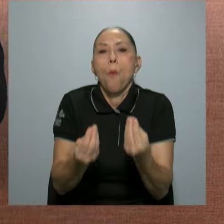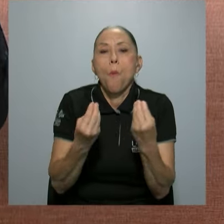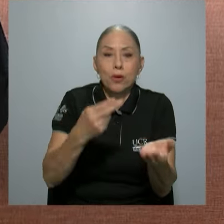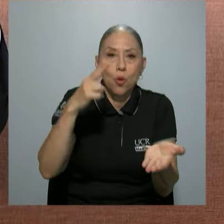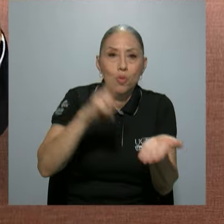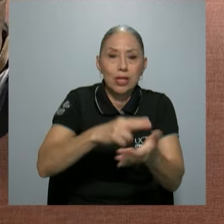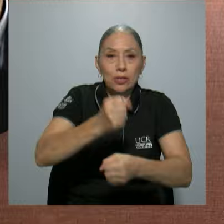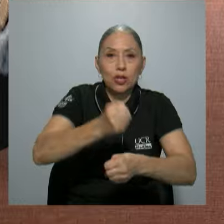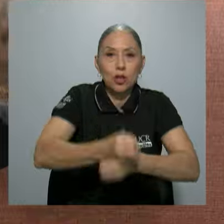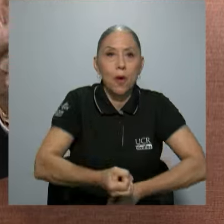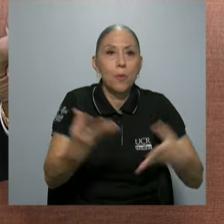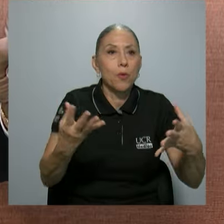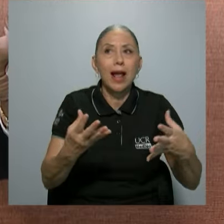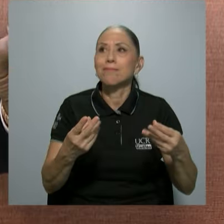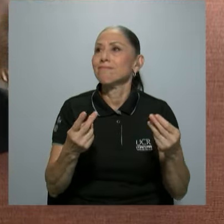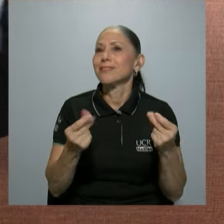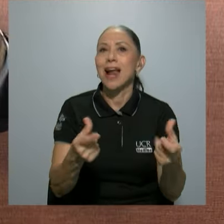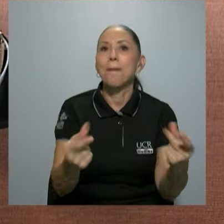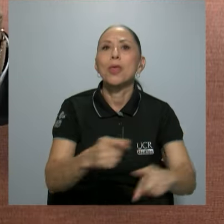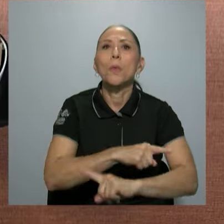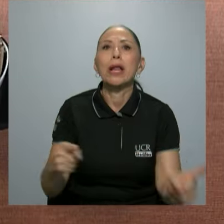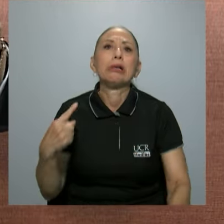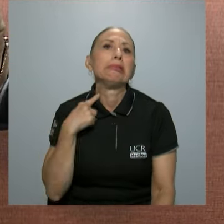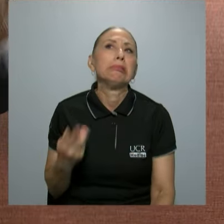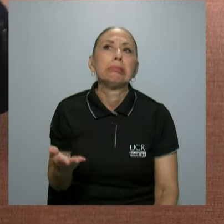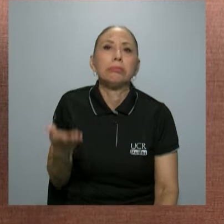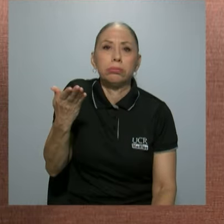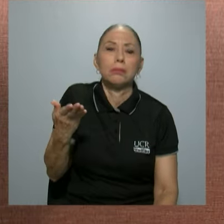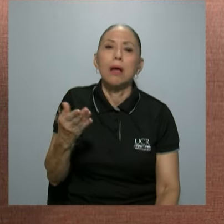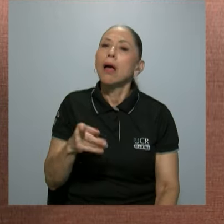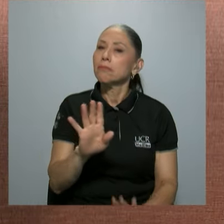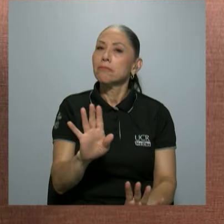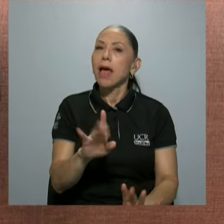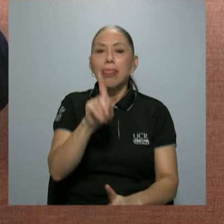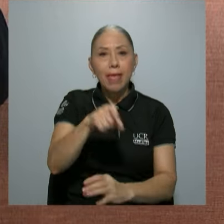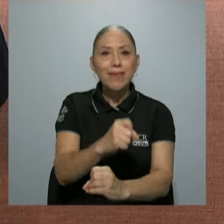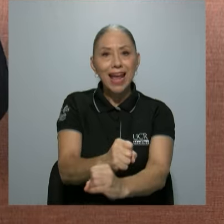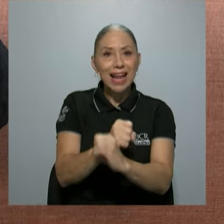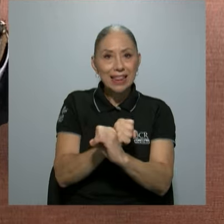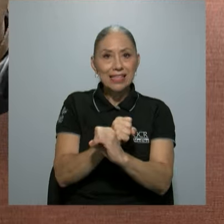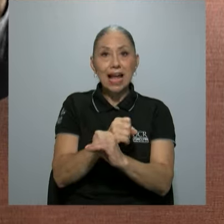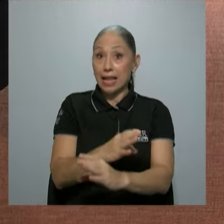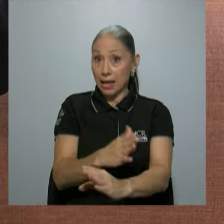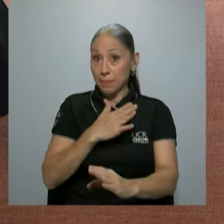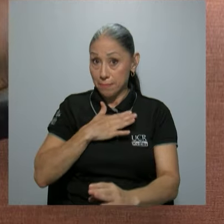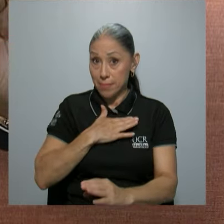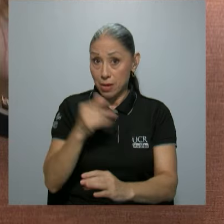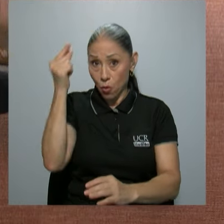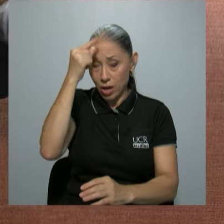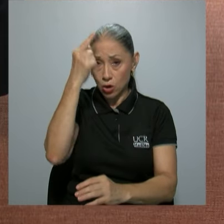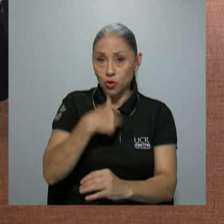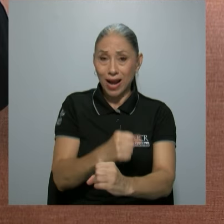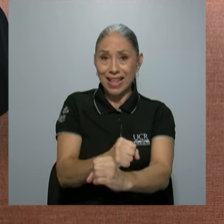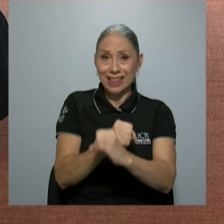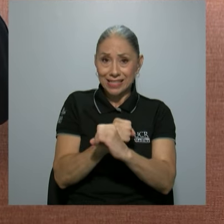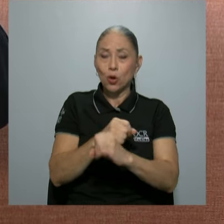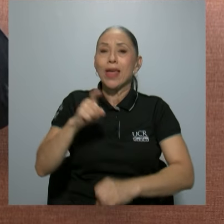hacen rapidísimo, pero a sobreprecios. ¿Qué es lo que hay que garantizarse? Y eso lo voy a garantizar en mi gobierno, una